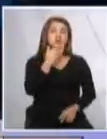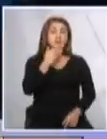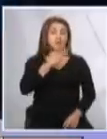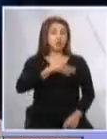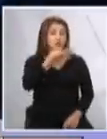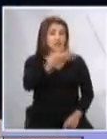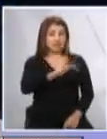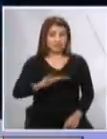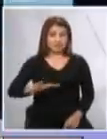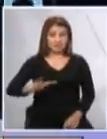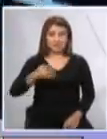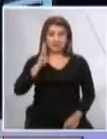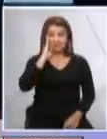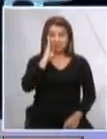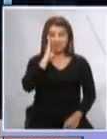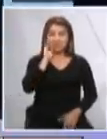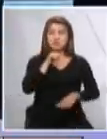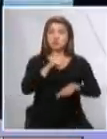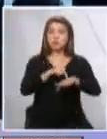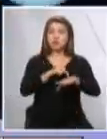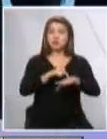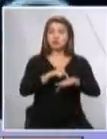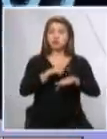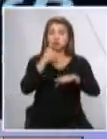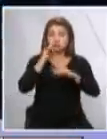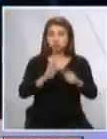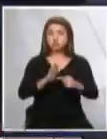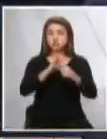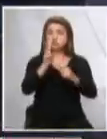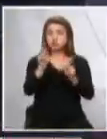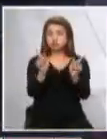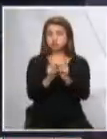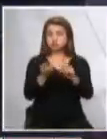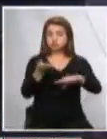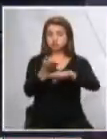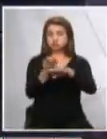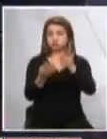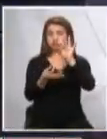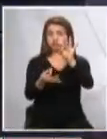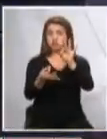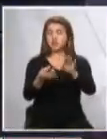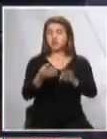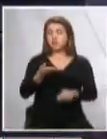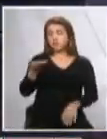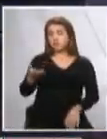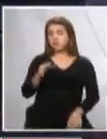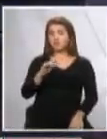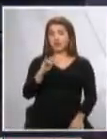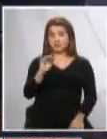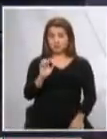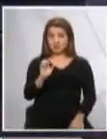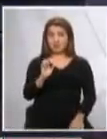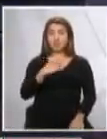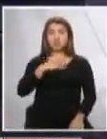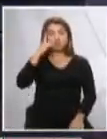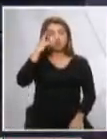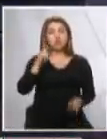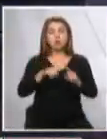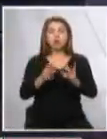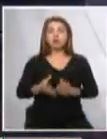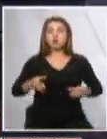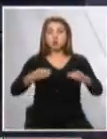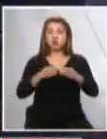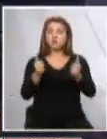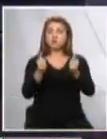diga la presidenta Bachelet en el momento de dar a conocer las conclusiones? ¿Felipe? Bueno, yo creo que va a ser un conjunto de